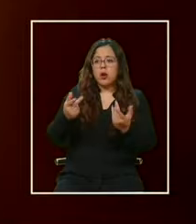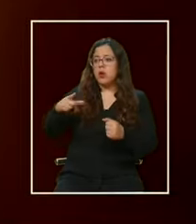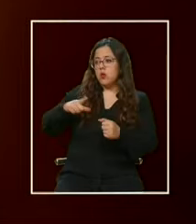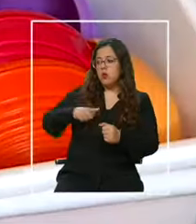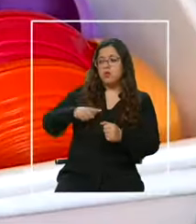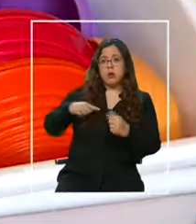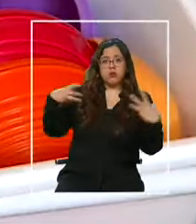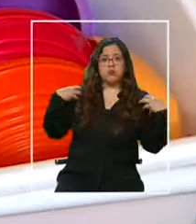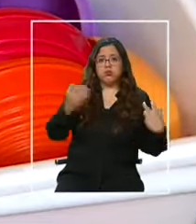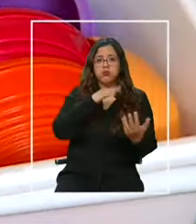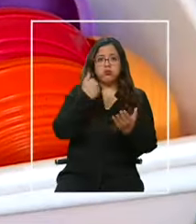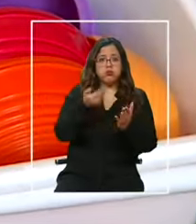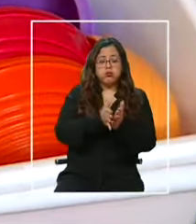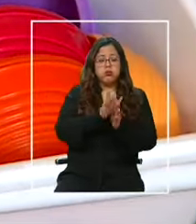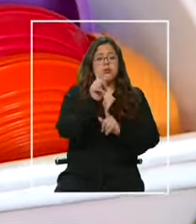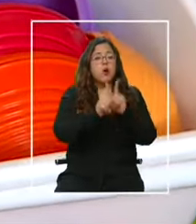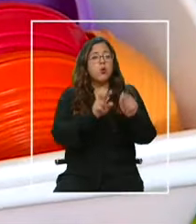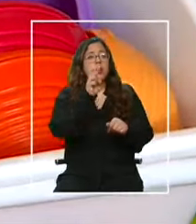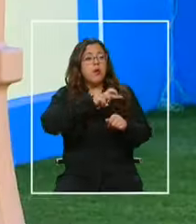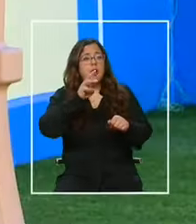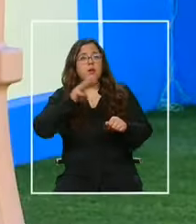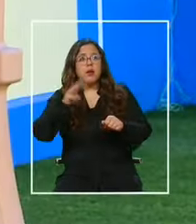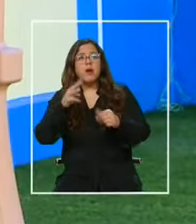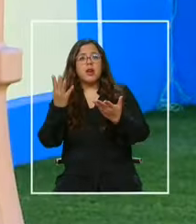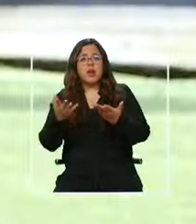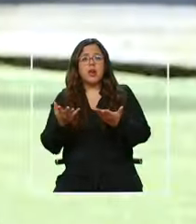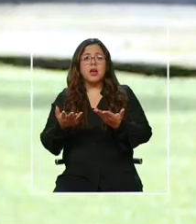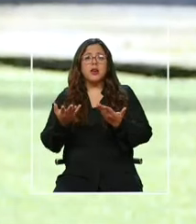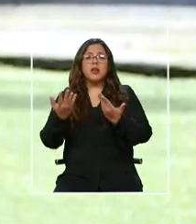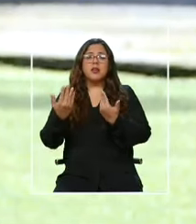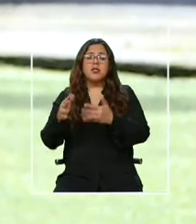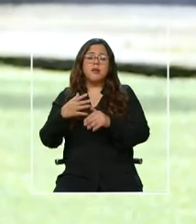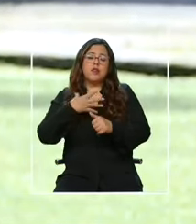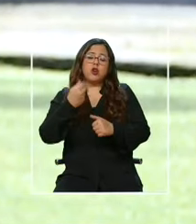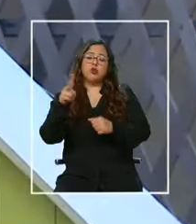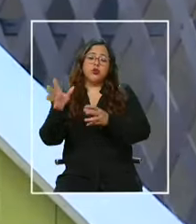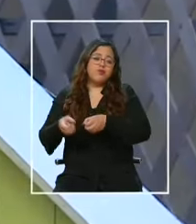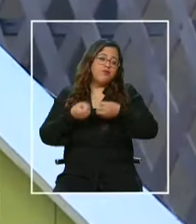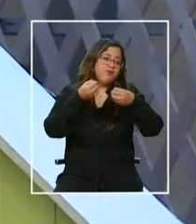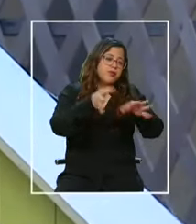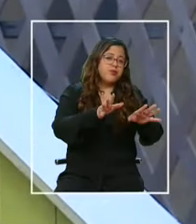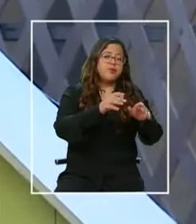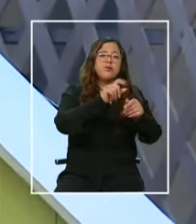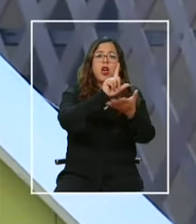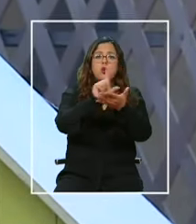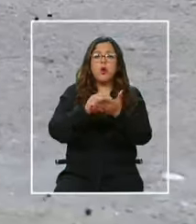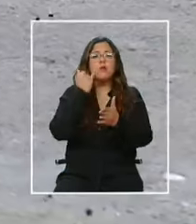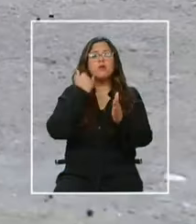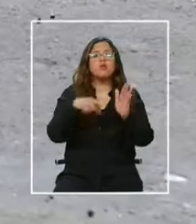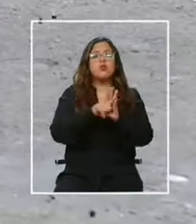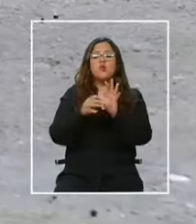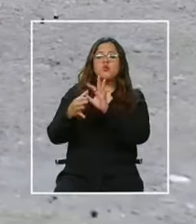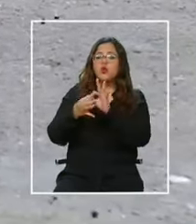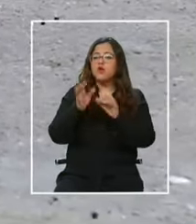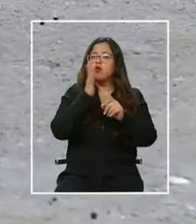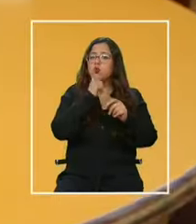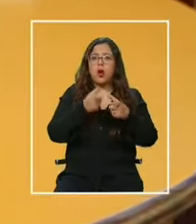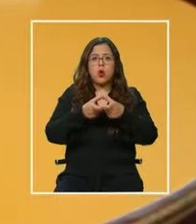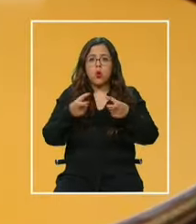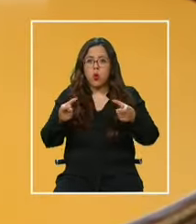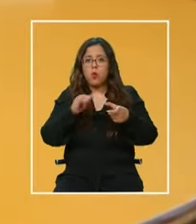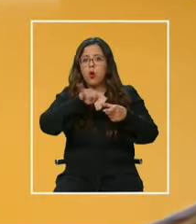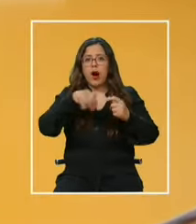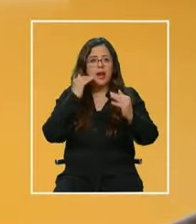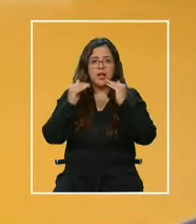Para expertos, hay padres que dejan a sus hijos en guarderías informales por varios motivos: escasez de cupos,